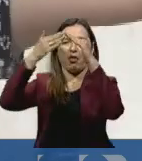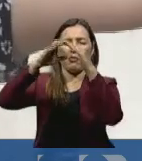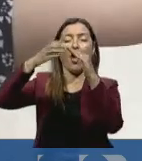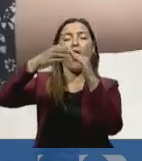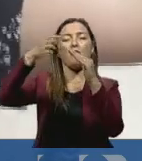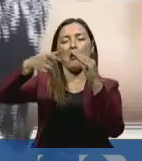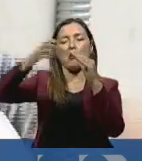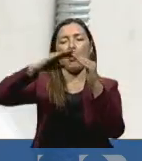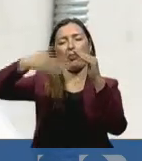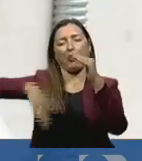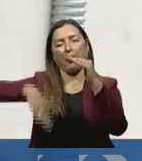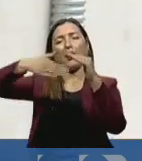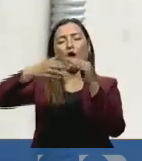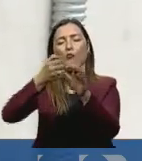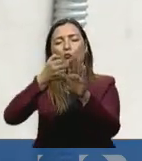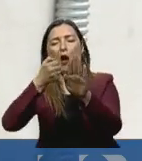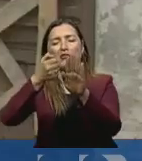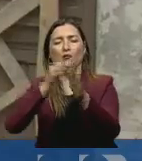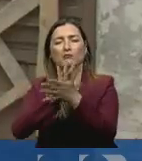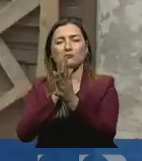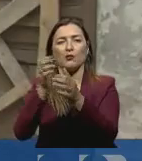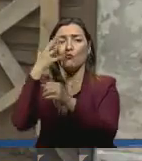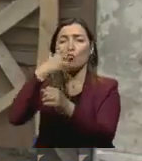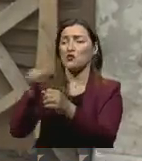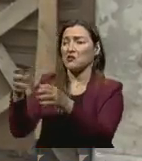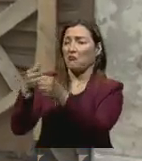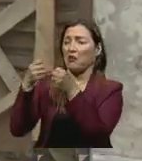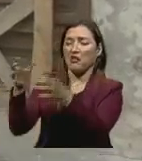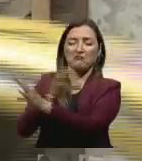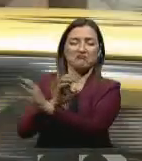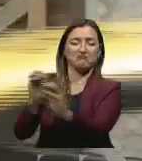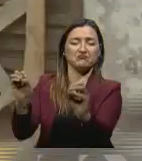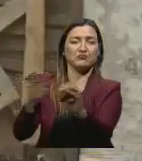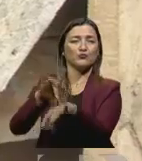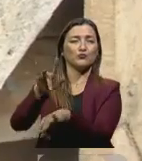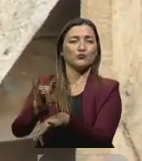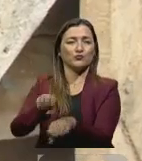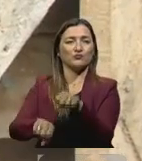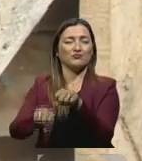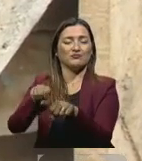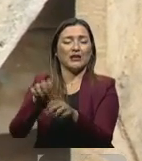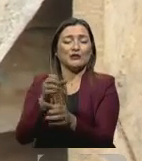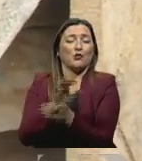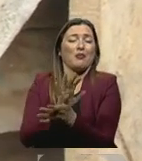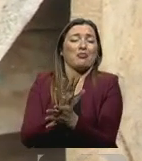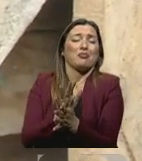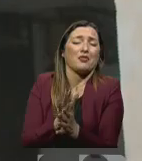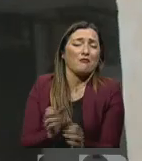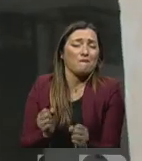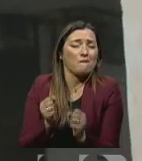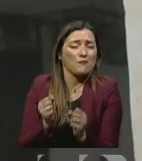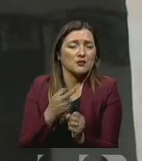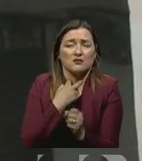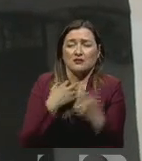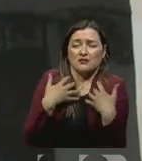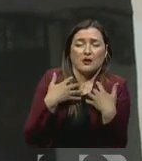esa puerta de ella era sumamente bonita ahora ya no existe el abandono y destrucción de las casas antiguas a más de generar inseguridad también afectan